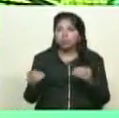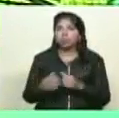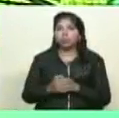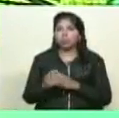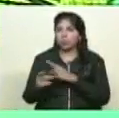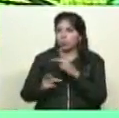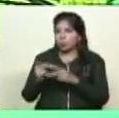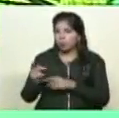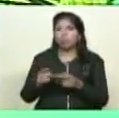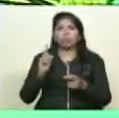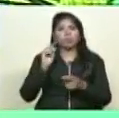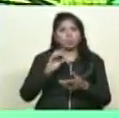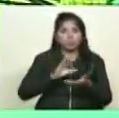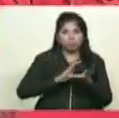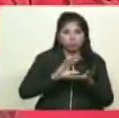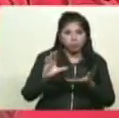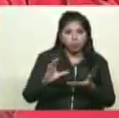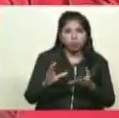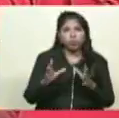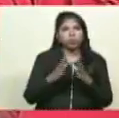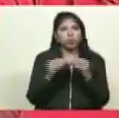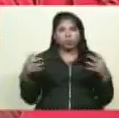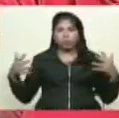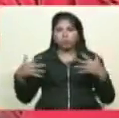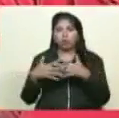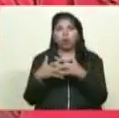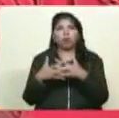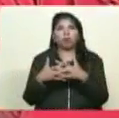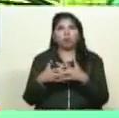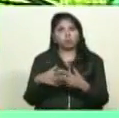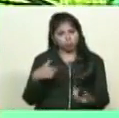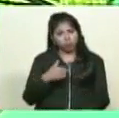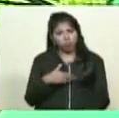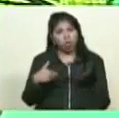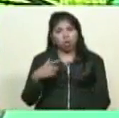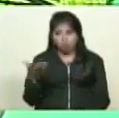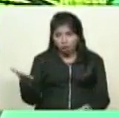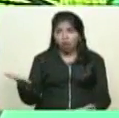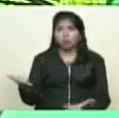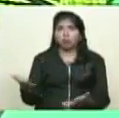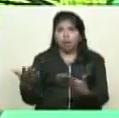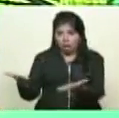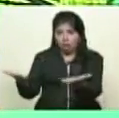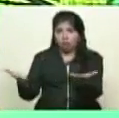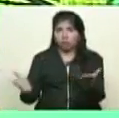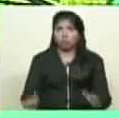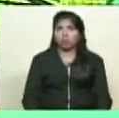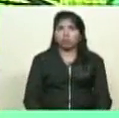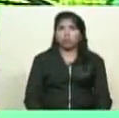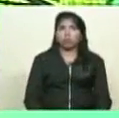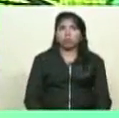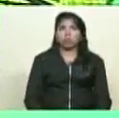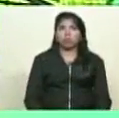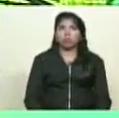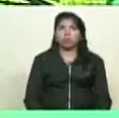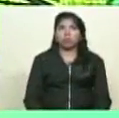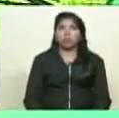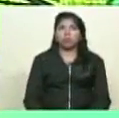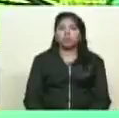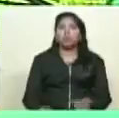al financiamiento, a la integración productiva. Eso es lo que yo quiero, eso es lo que necesita el país. Soluciones concretas.